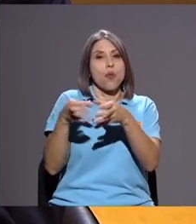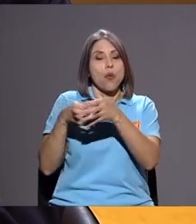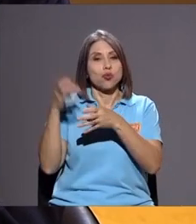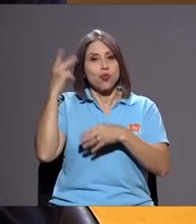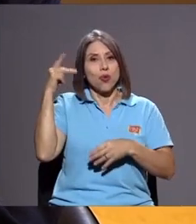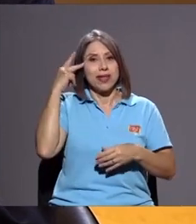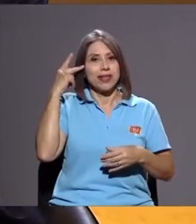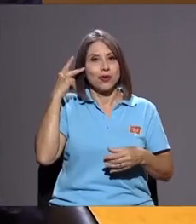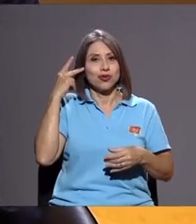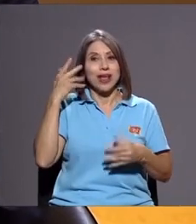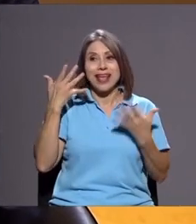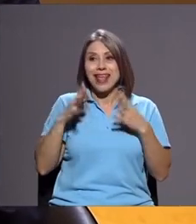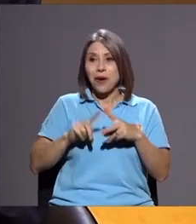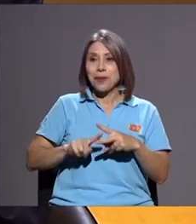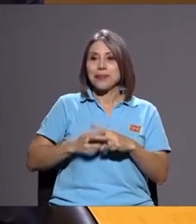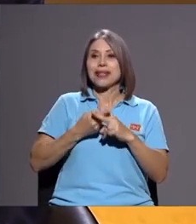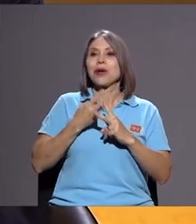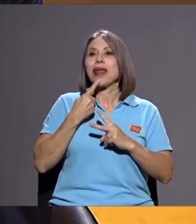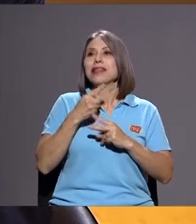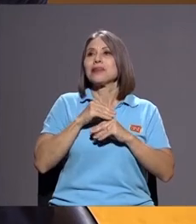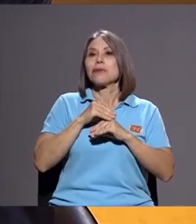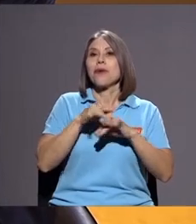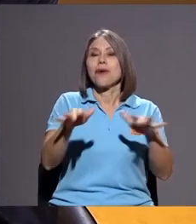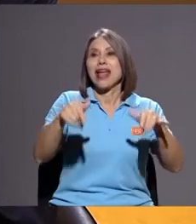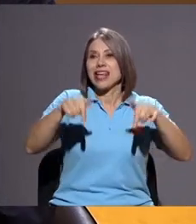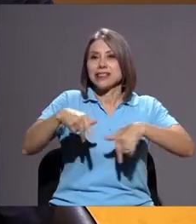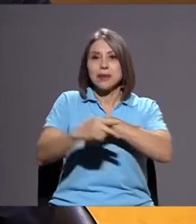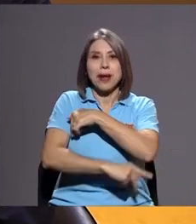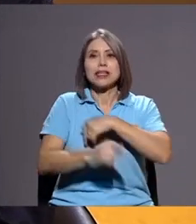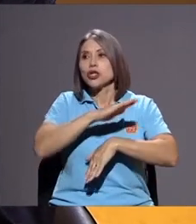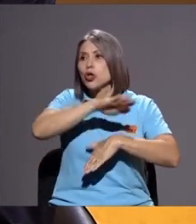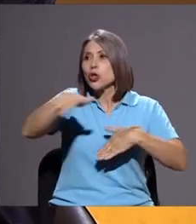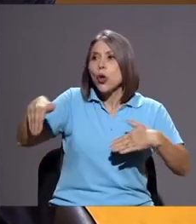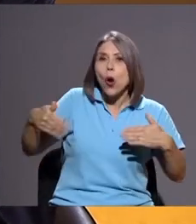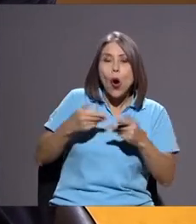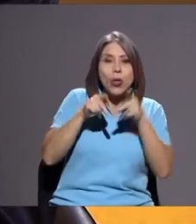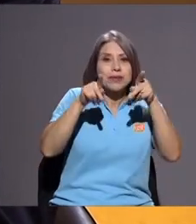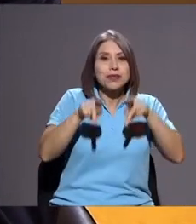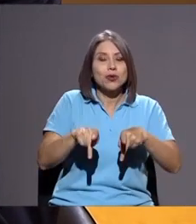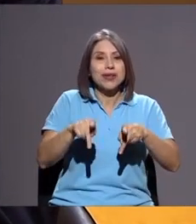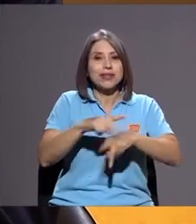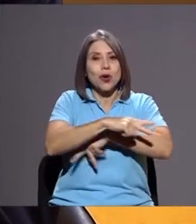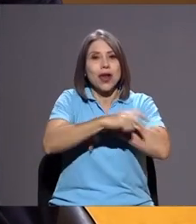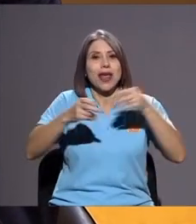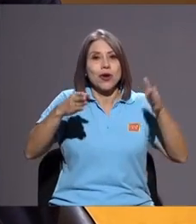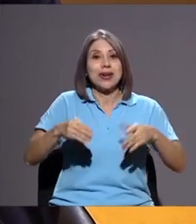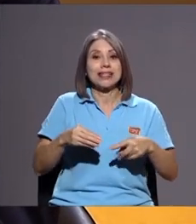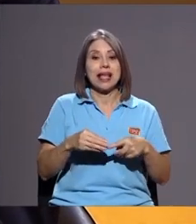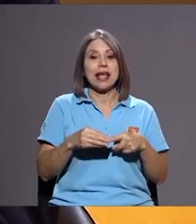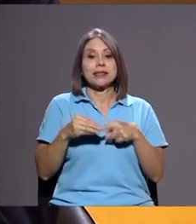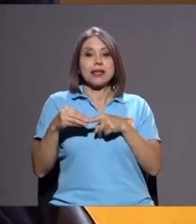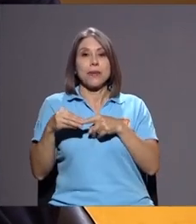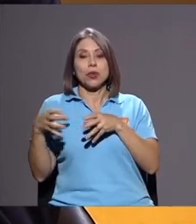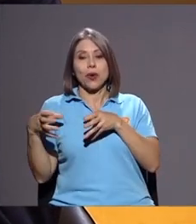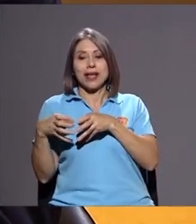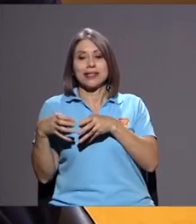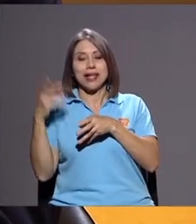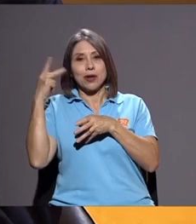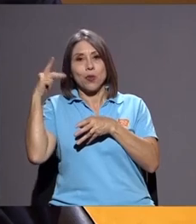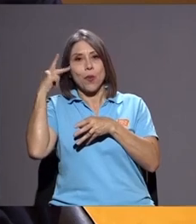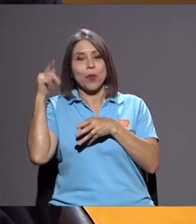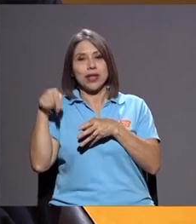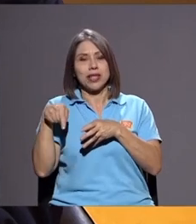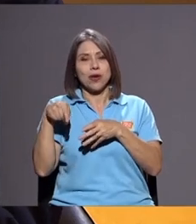momento otra empezaron a decir que en este país todos éramos ladrones excepto los que somos de este grupo político bueno y cuando eso